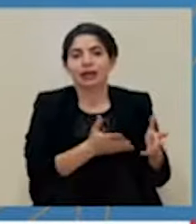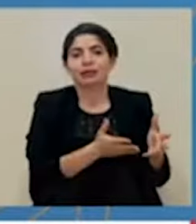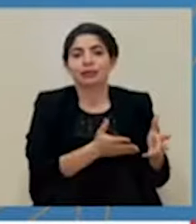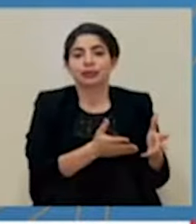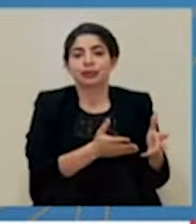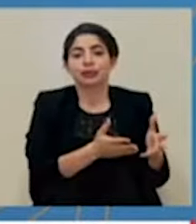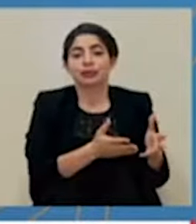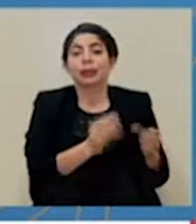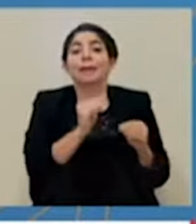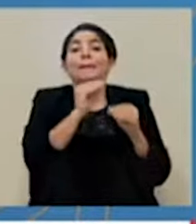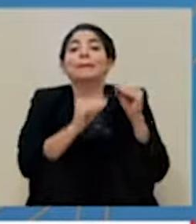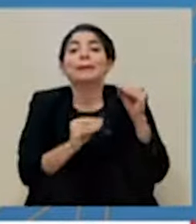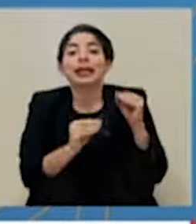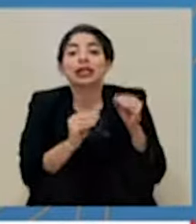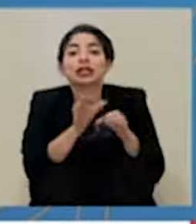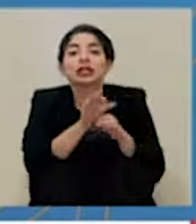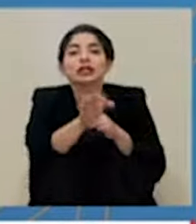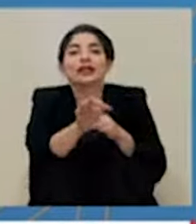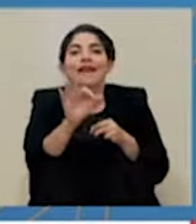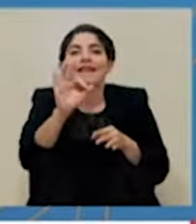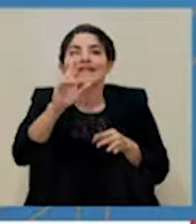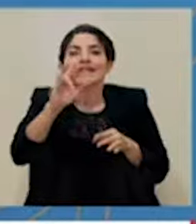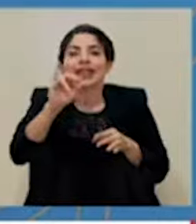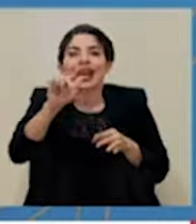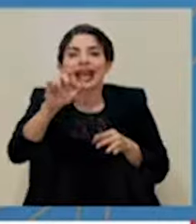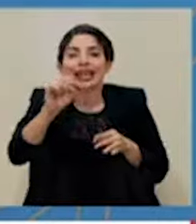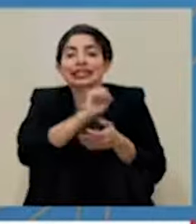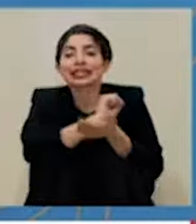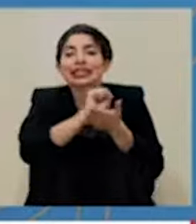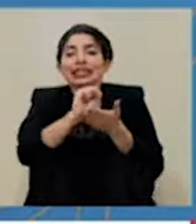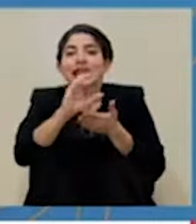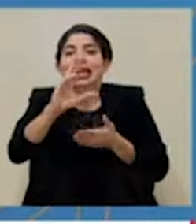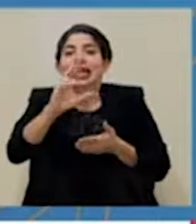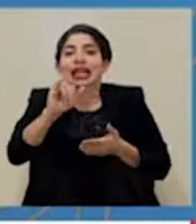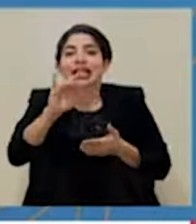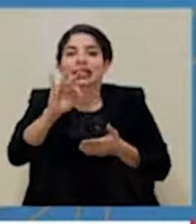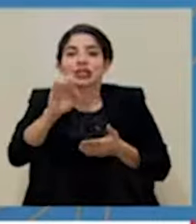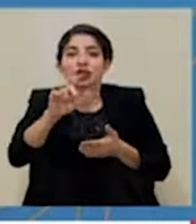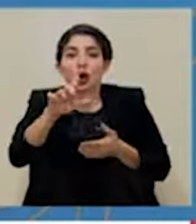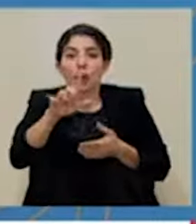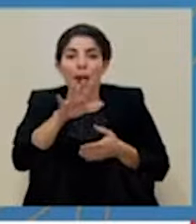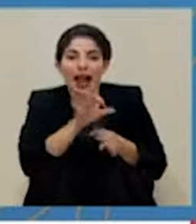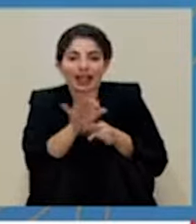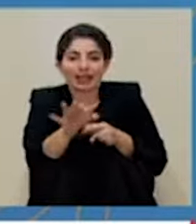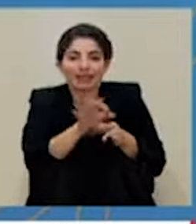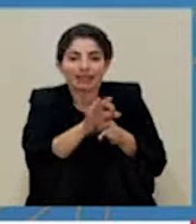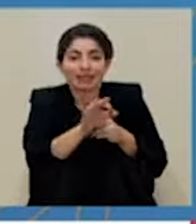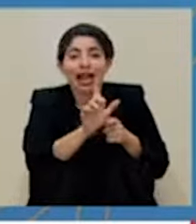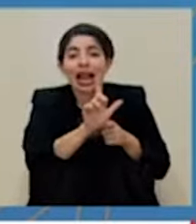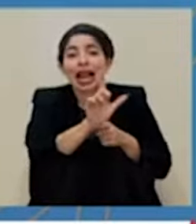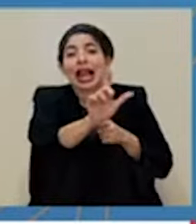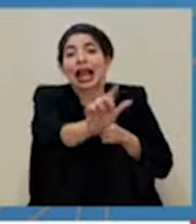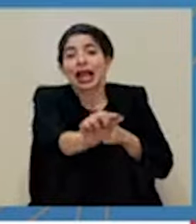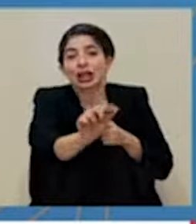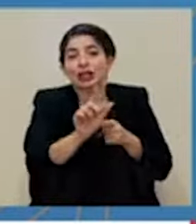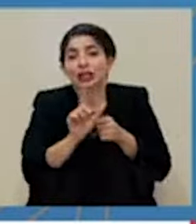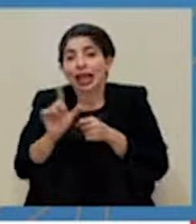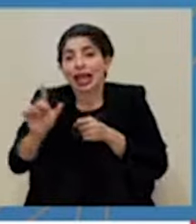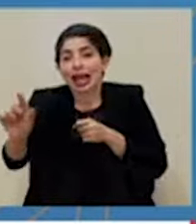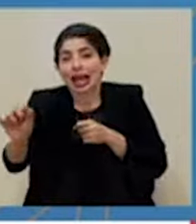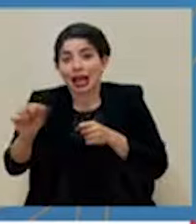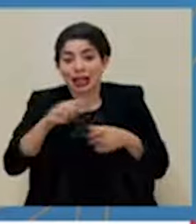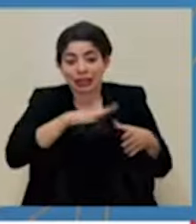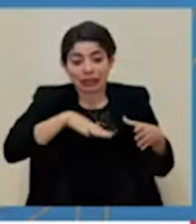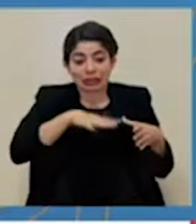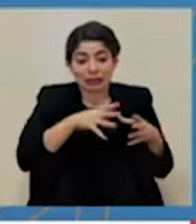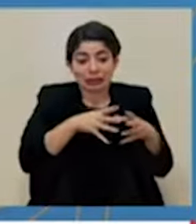con la excepción de los distritos de Frailes y San Cristóbal, que por sus condiciones geográficas y la distancia de los puntos donde